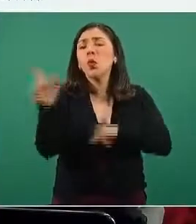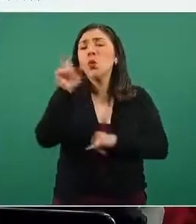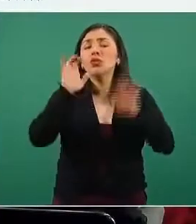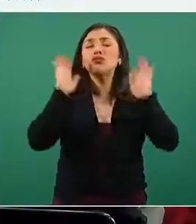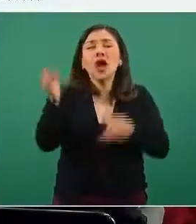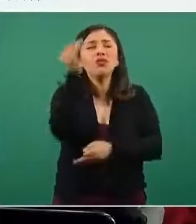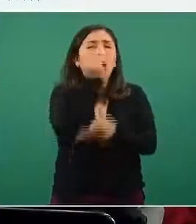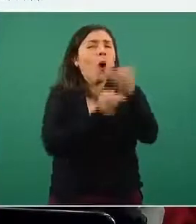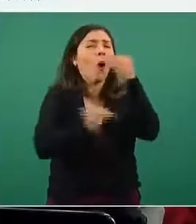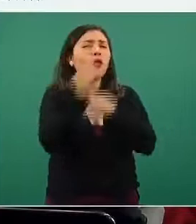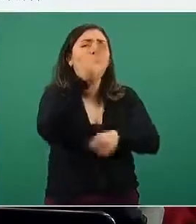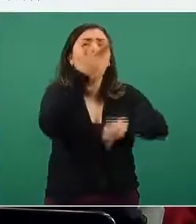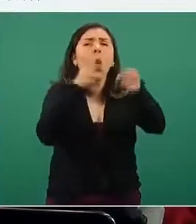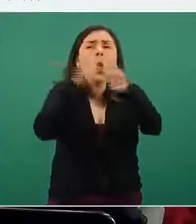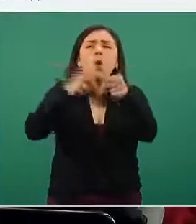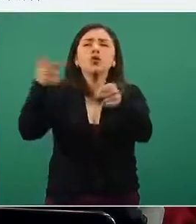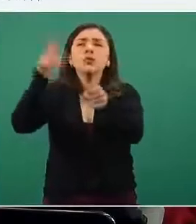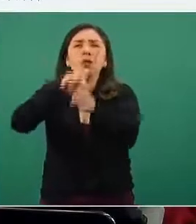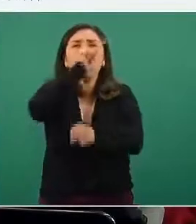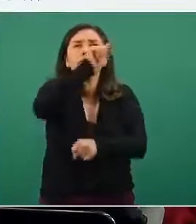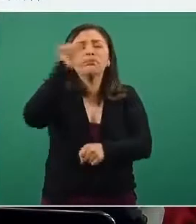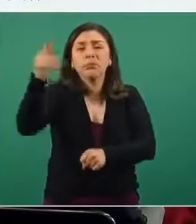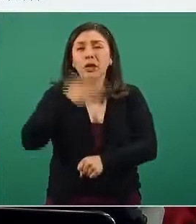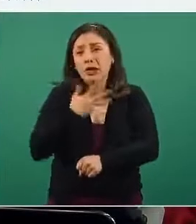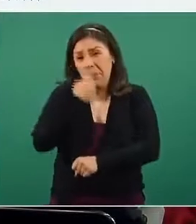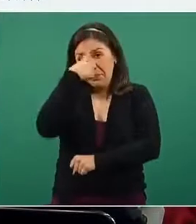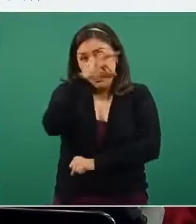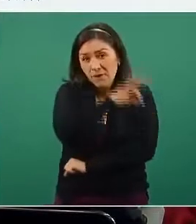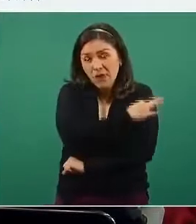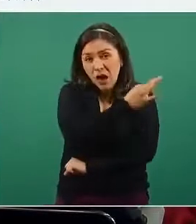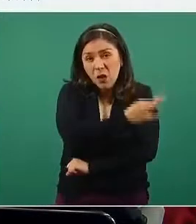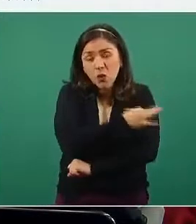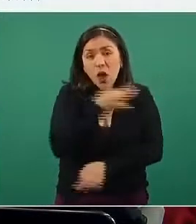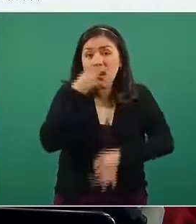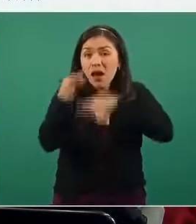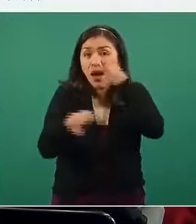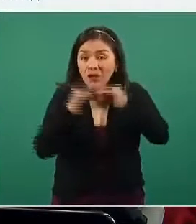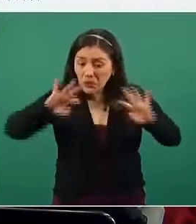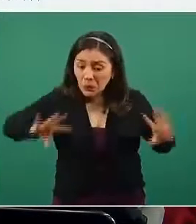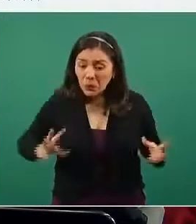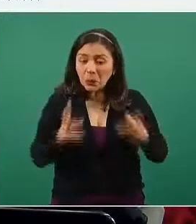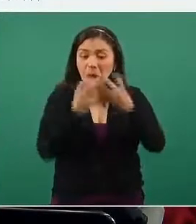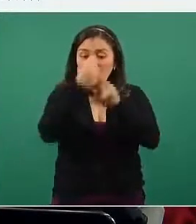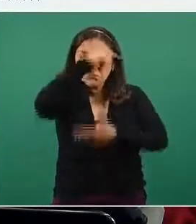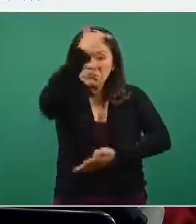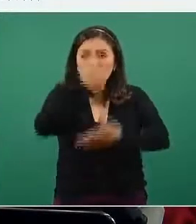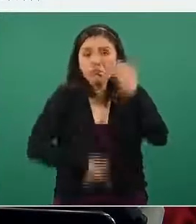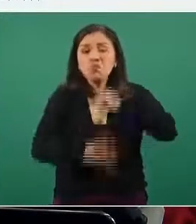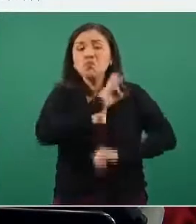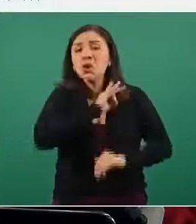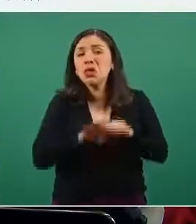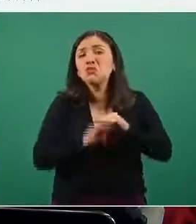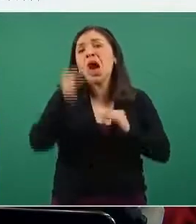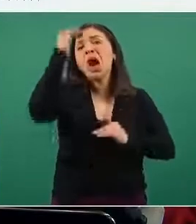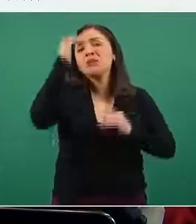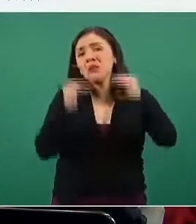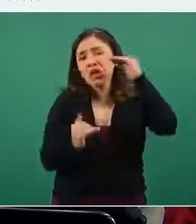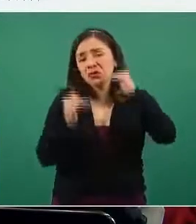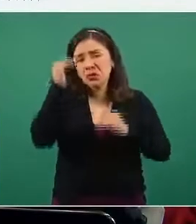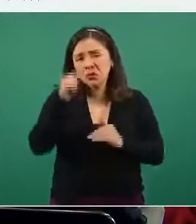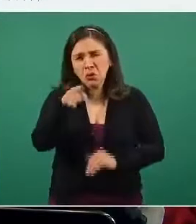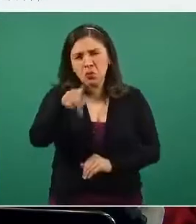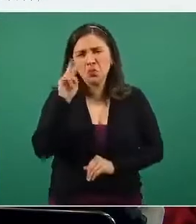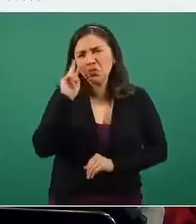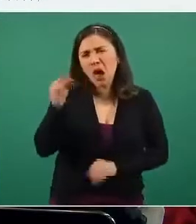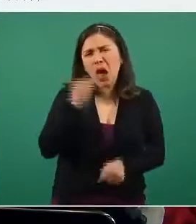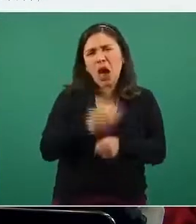las unidades o los puntos de aplicación de la vacuna terminen reportando su productividad del día de hoy. Como